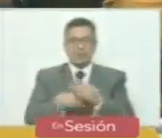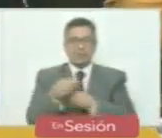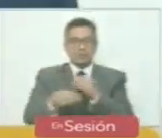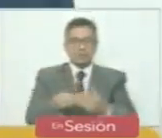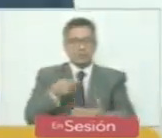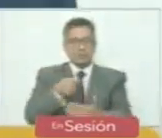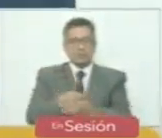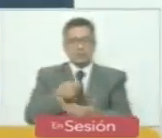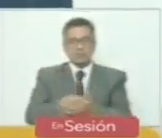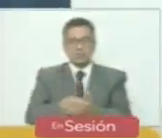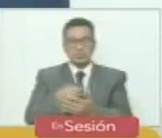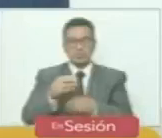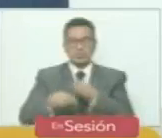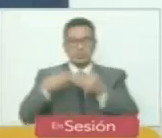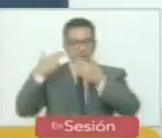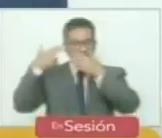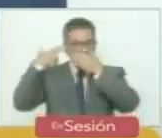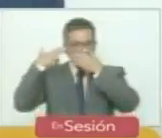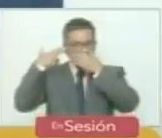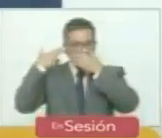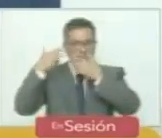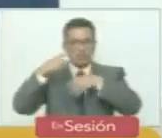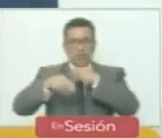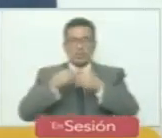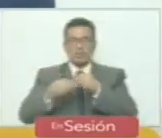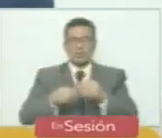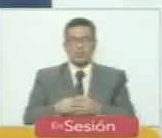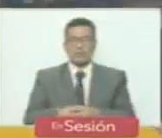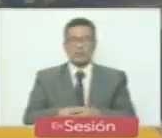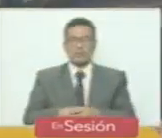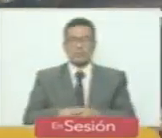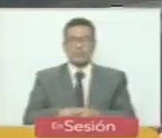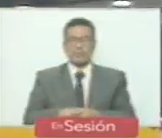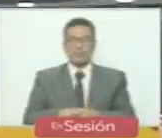correspondiente, para cometer el secuestro que cometió.